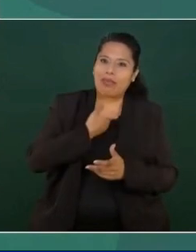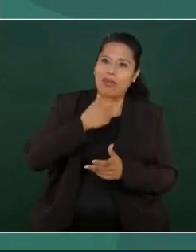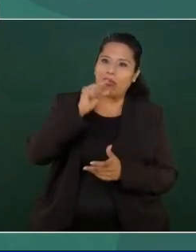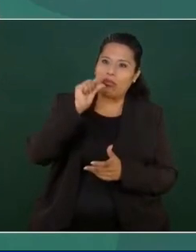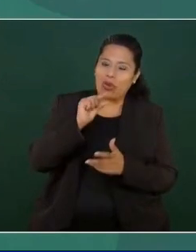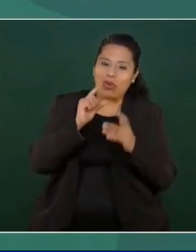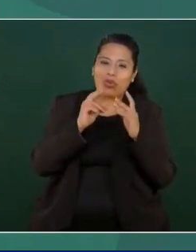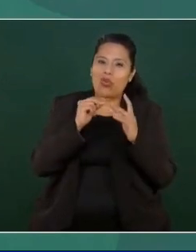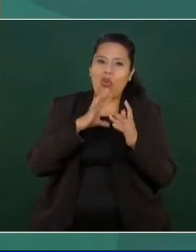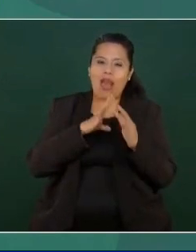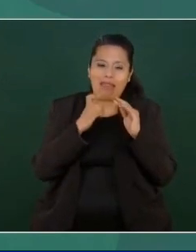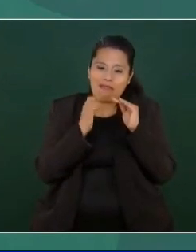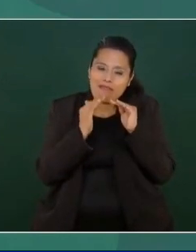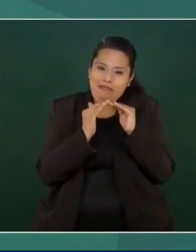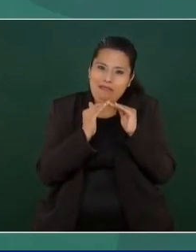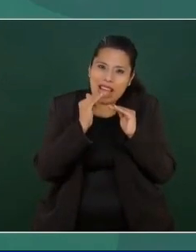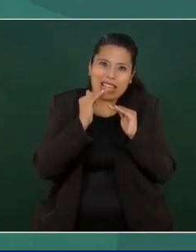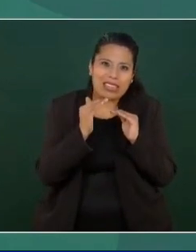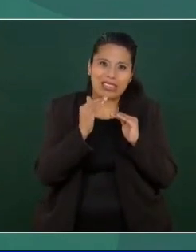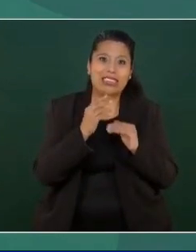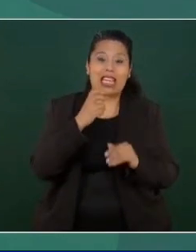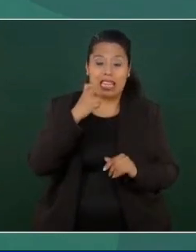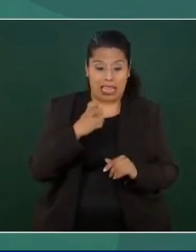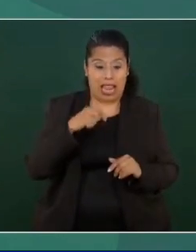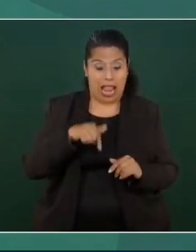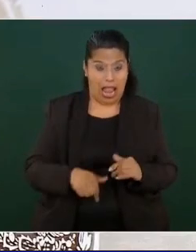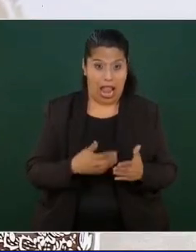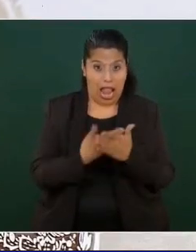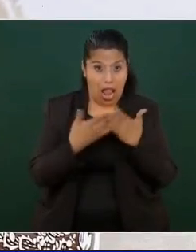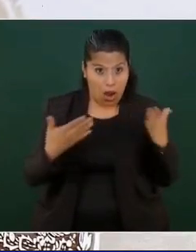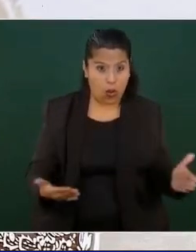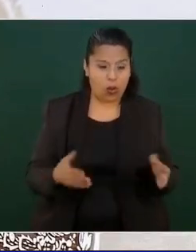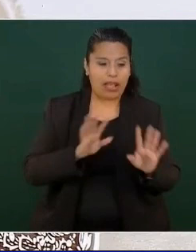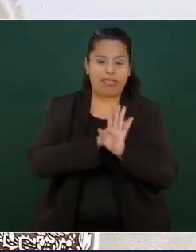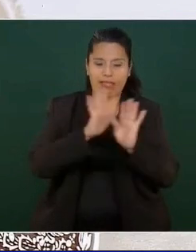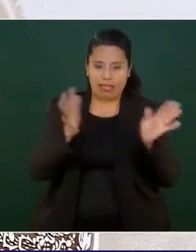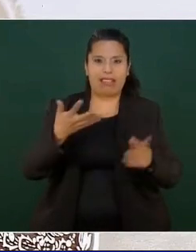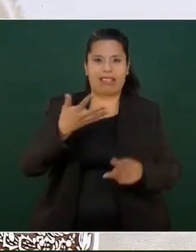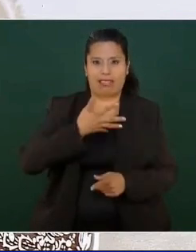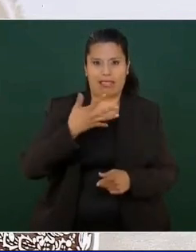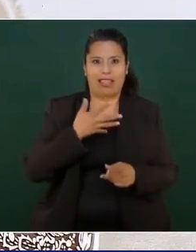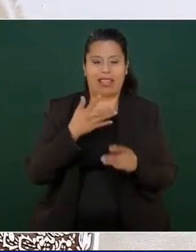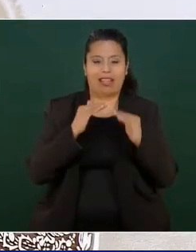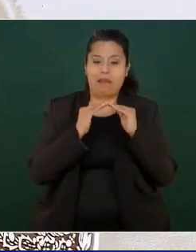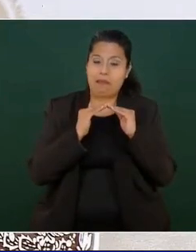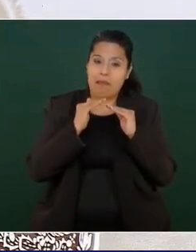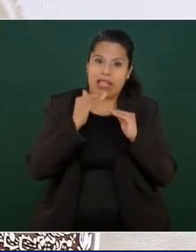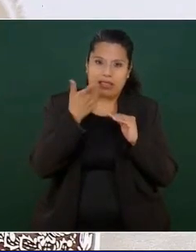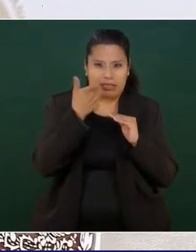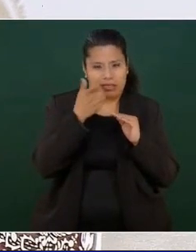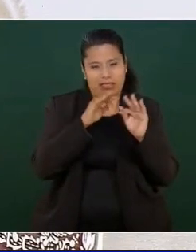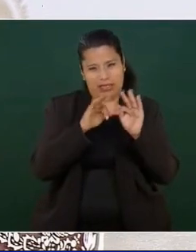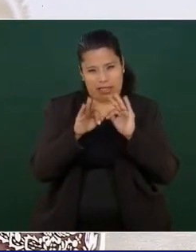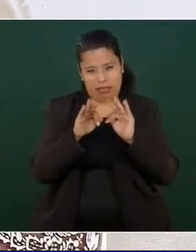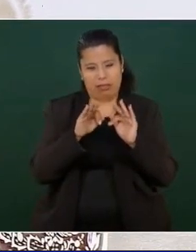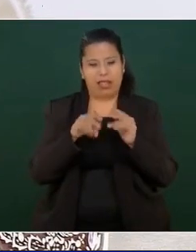ahora es programas sociales, aumento al salario mínimo,